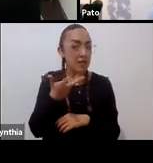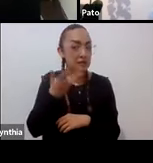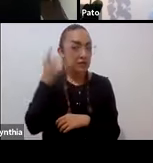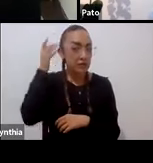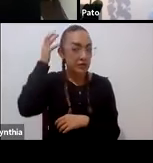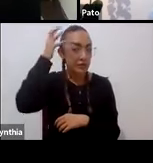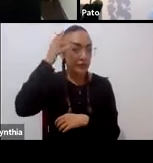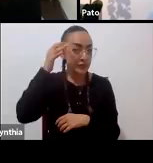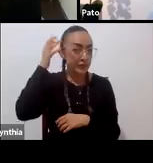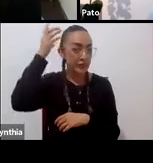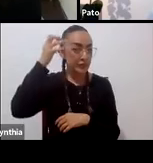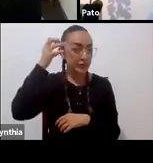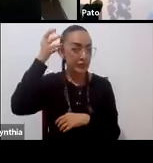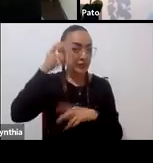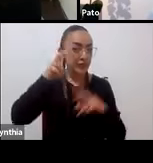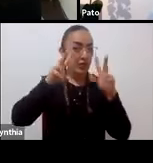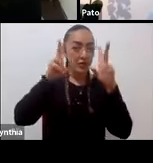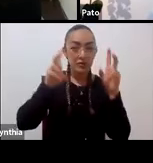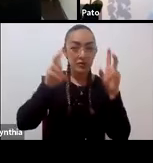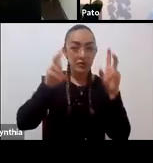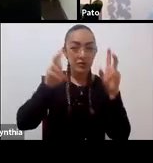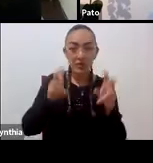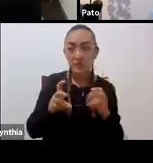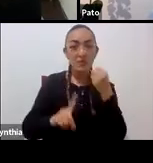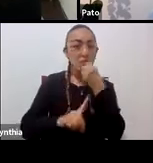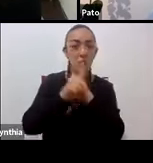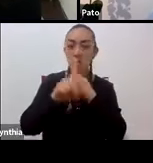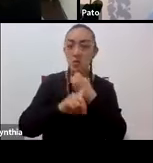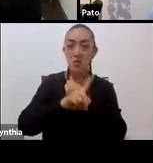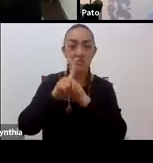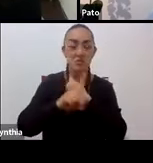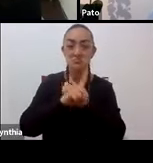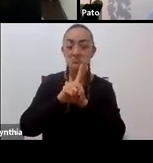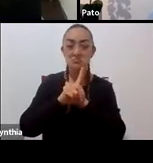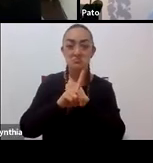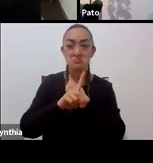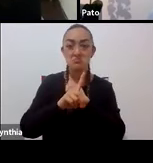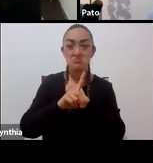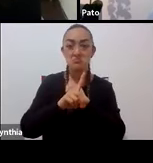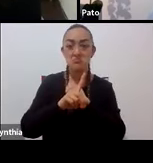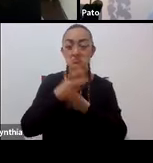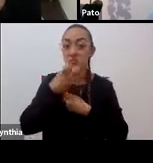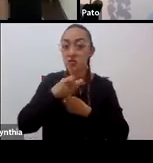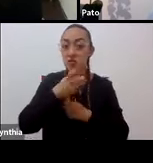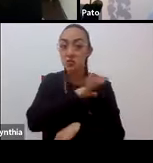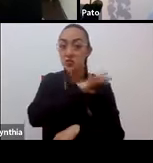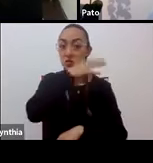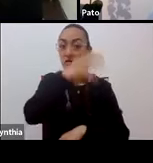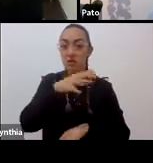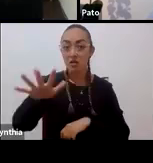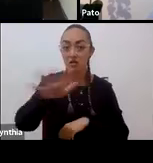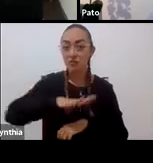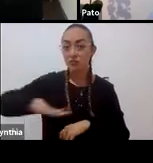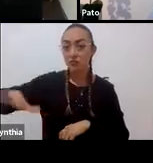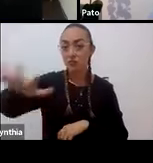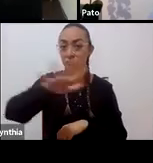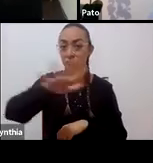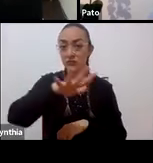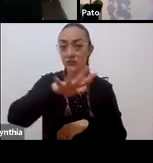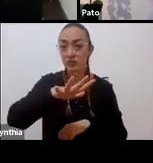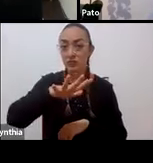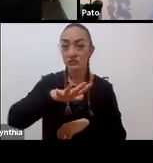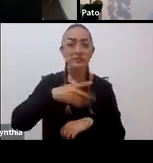seguramente surgirán como problemas que privan y que son generales en la comunidad, simplemente para escucharse,